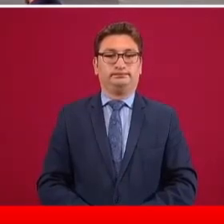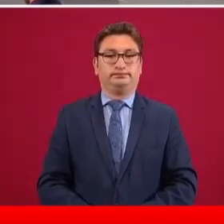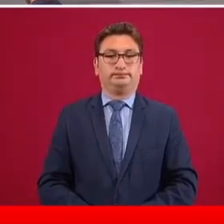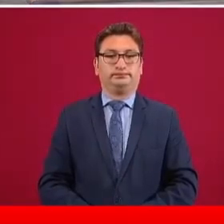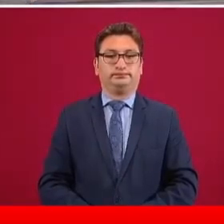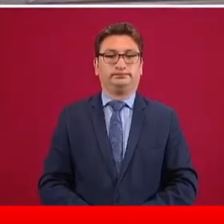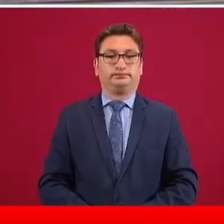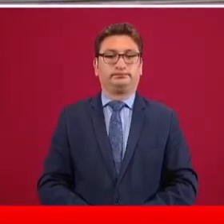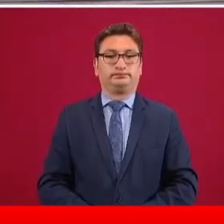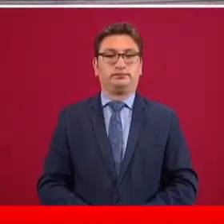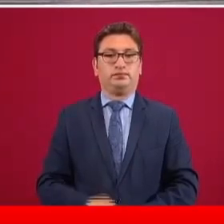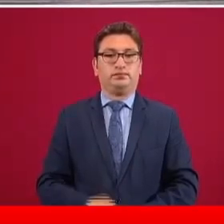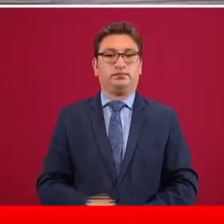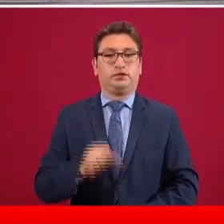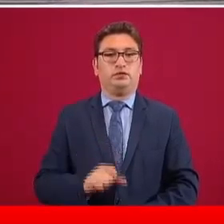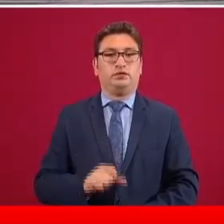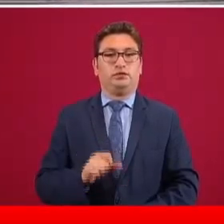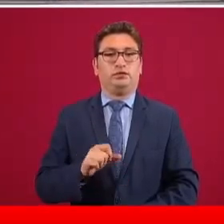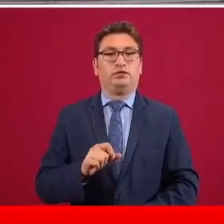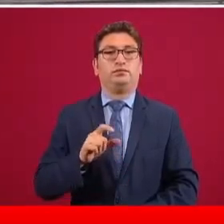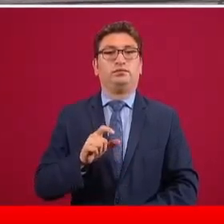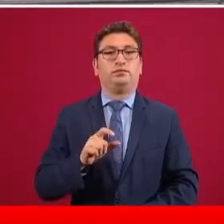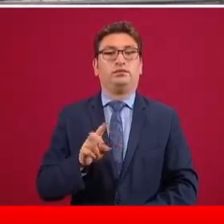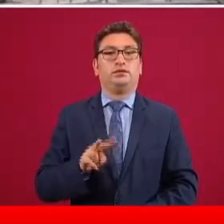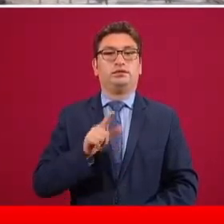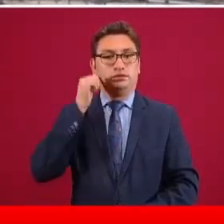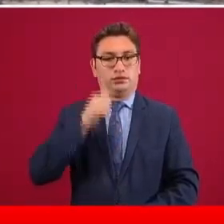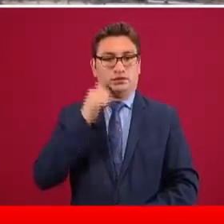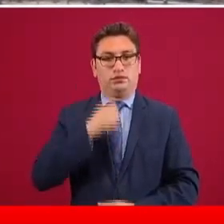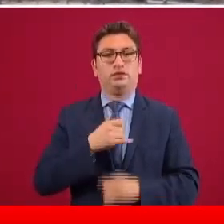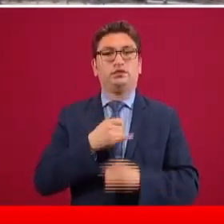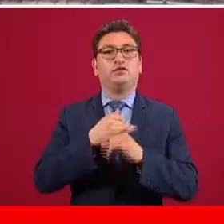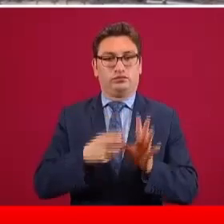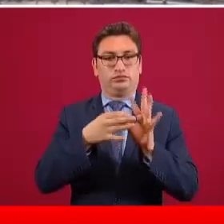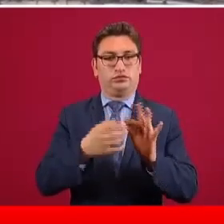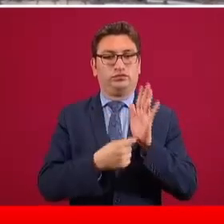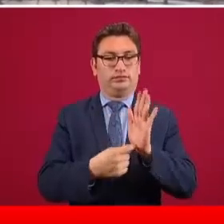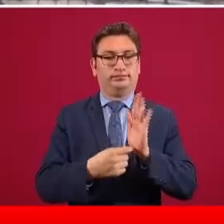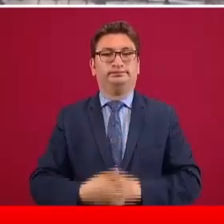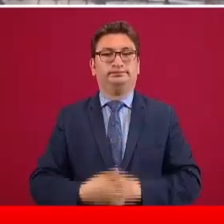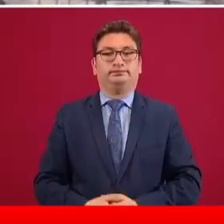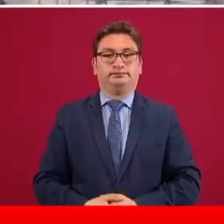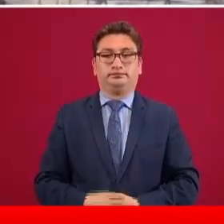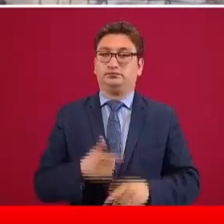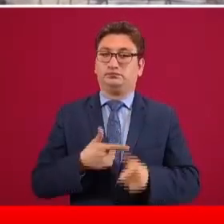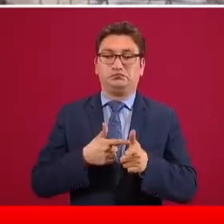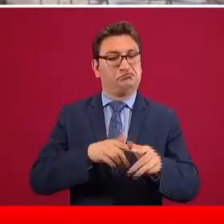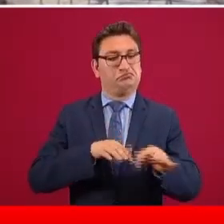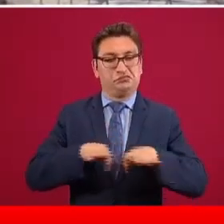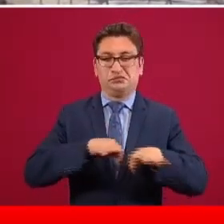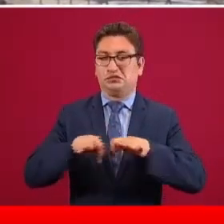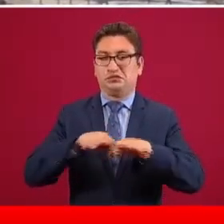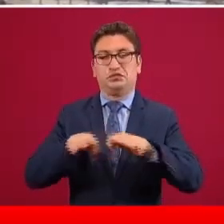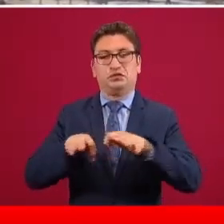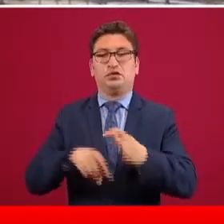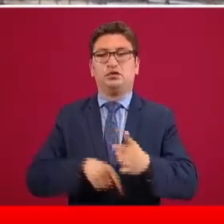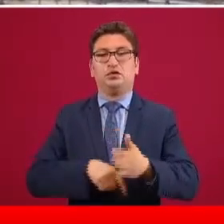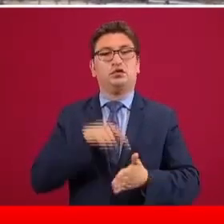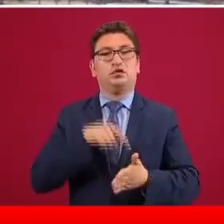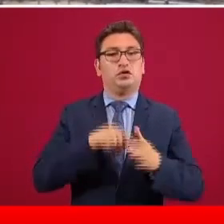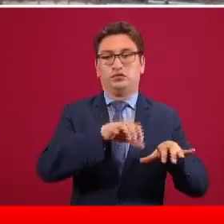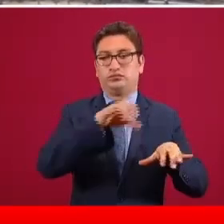Hoy es viernes 17 de abril. Vamos a pasar el reporte. Se sigue trabajando en todas las pilas, en